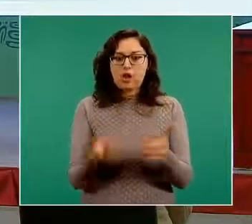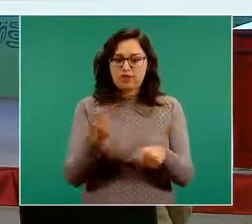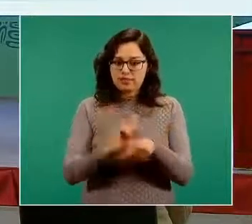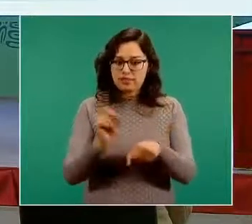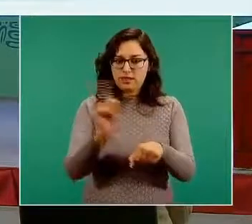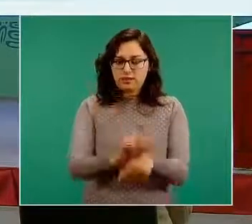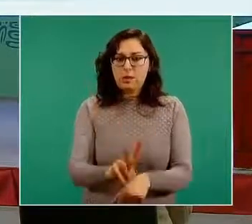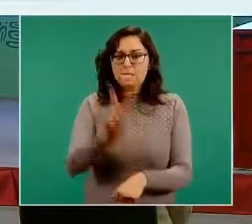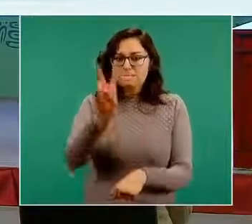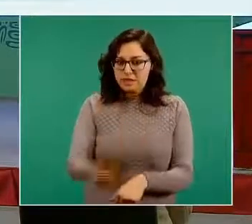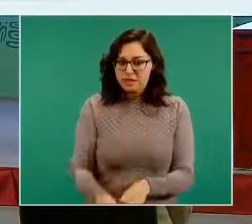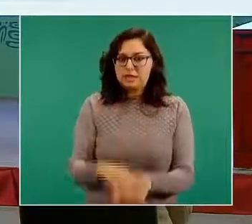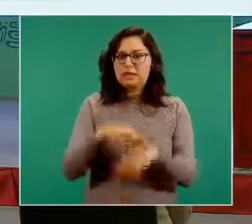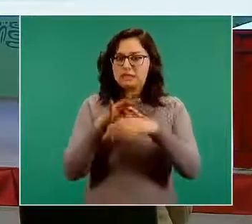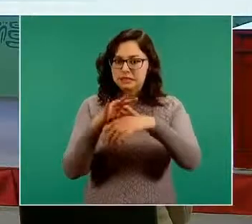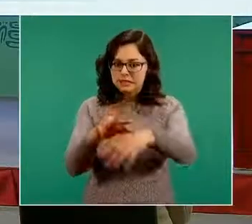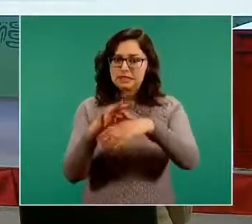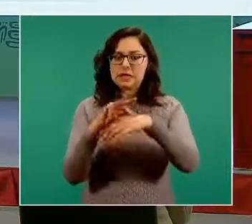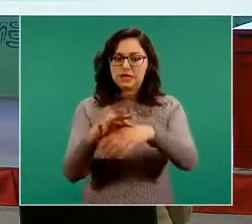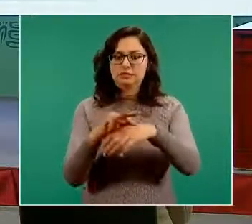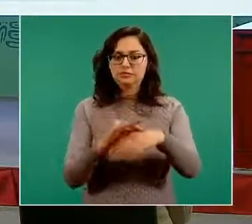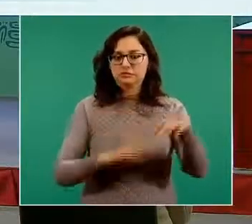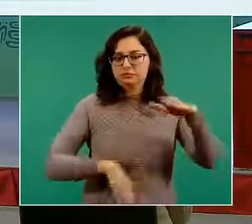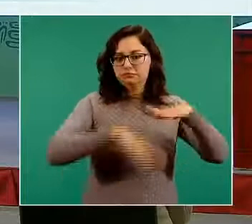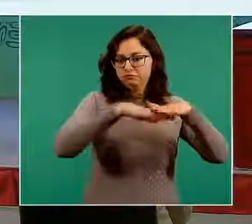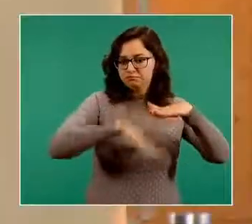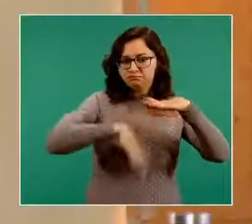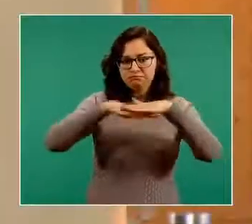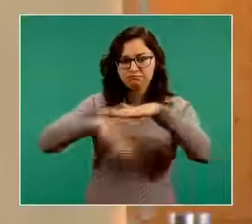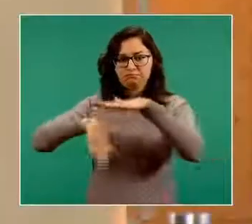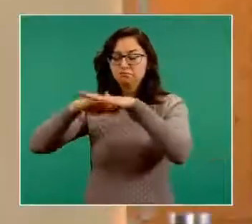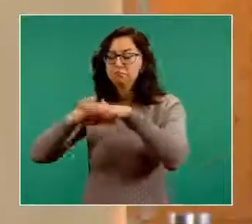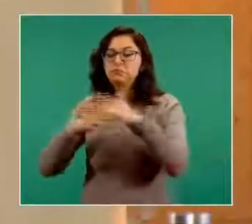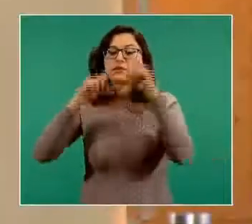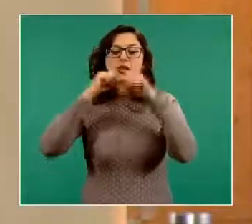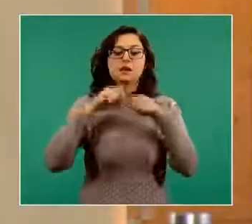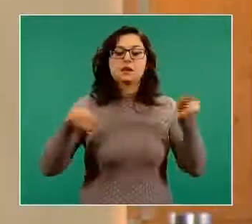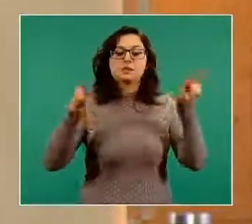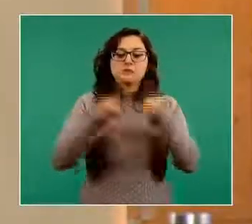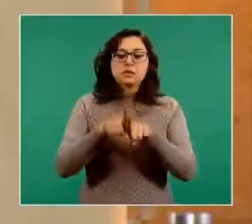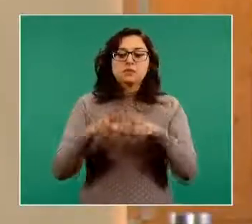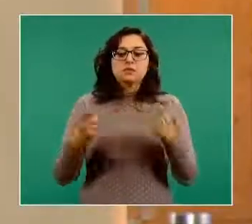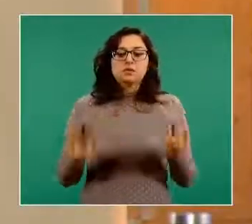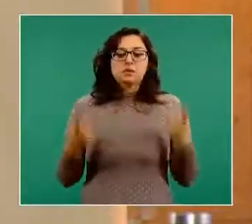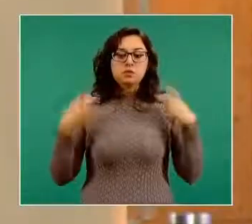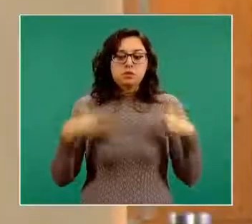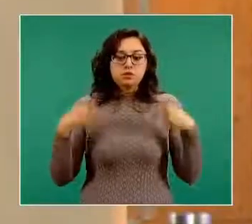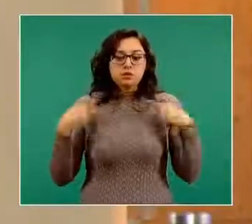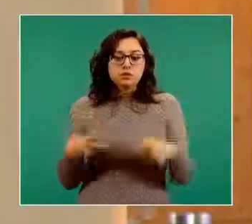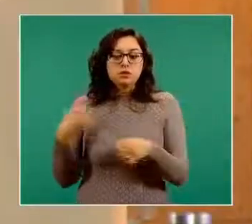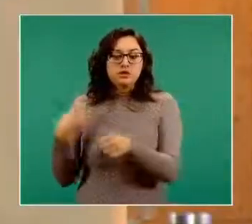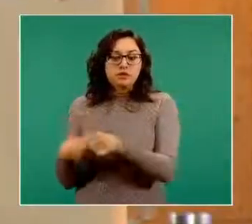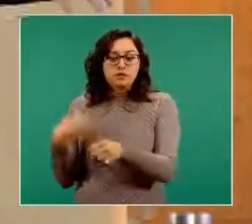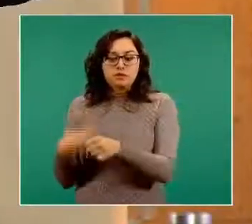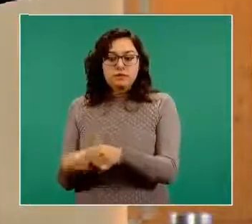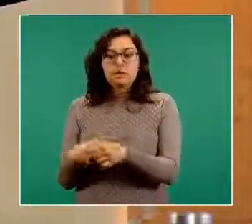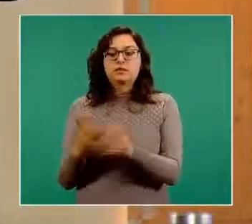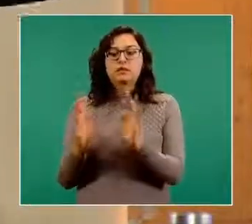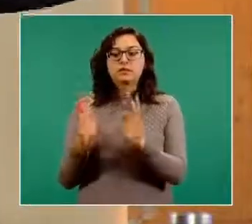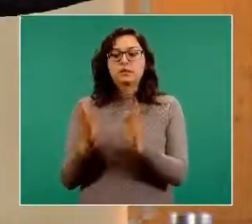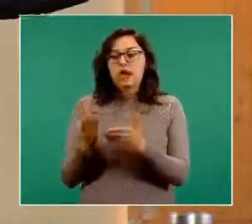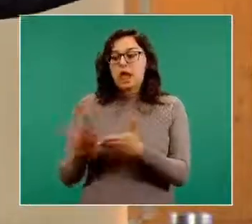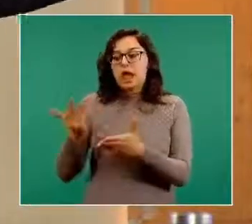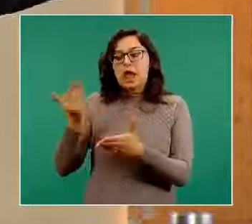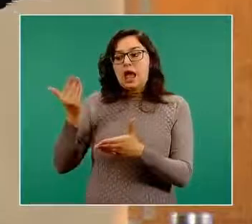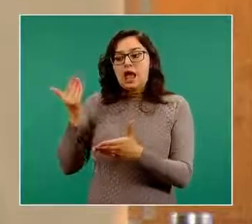día. Entonces esto ya llegará a un punto, igual que ocurre con los datos de los casos, que ya en días previos no